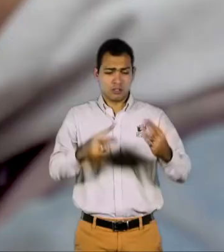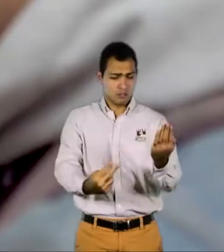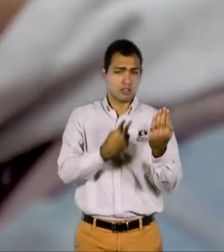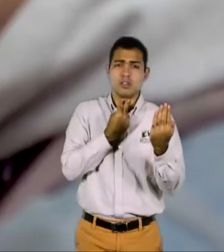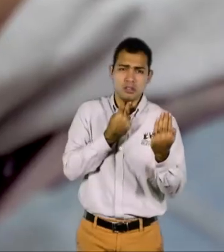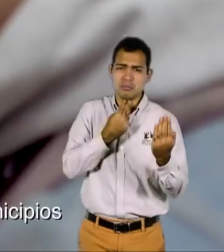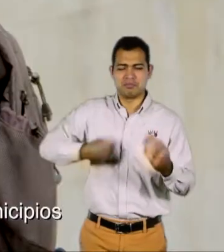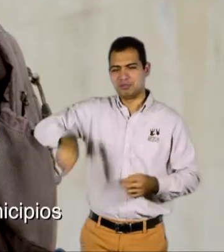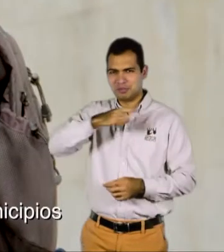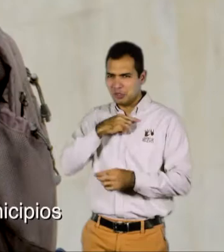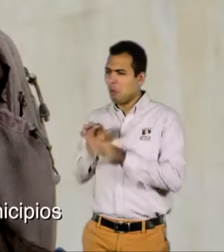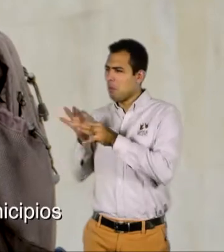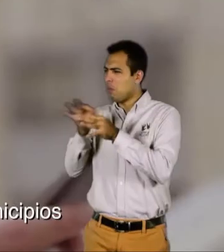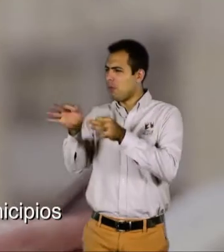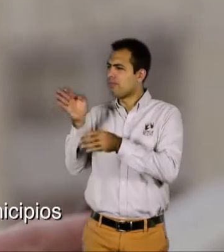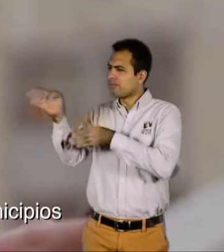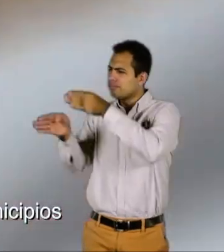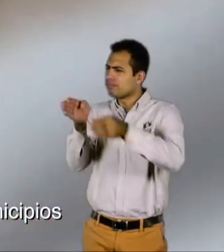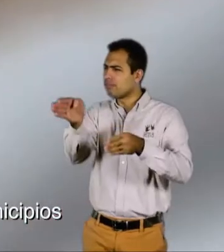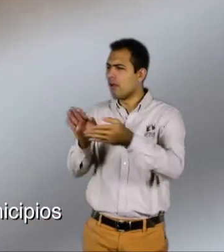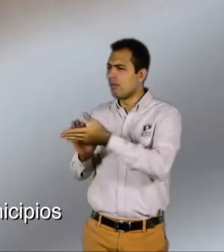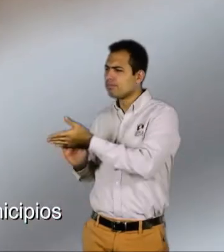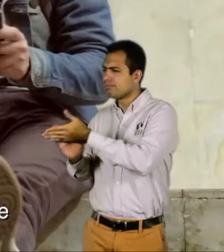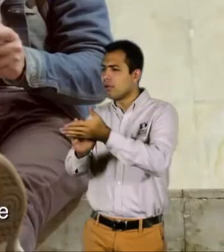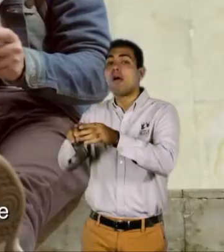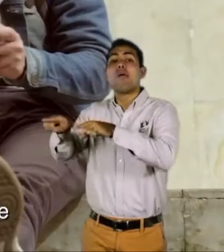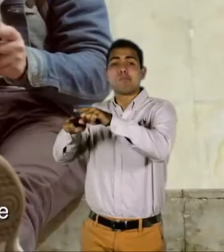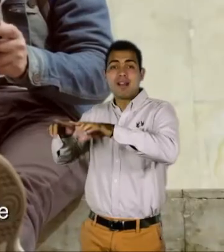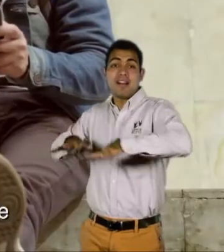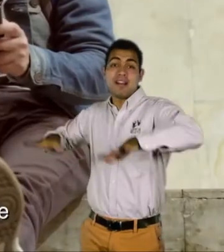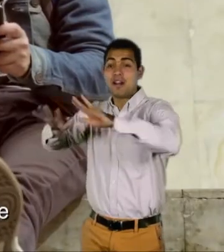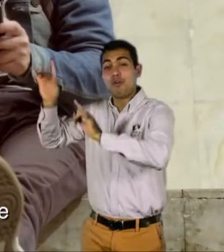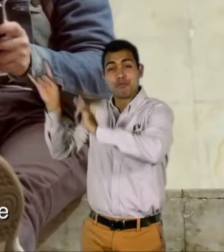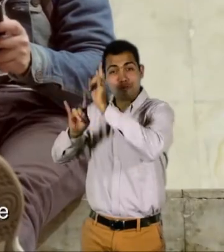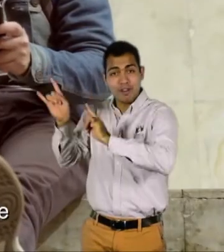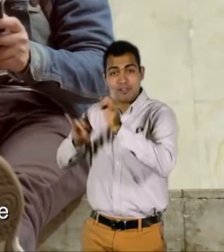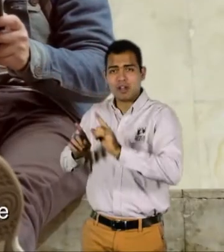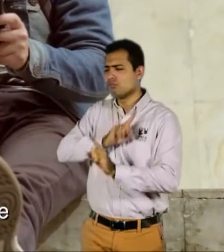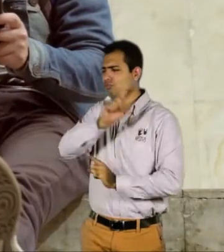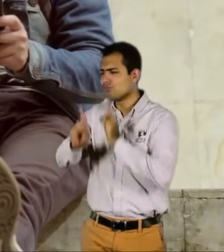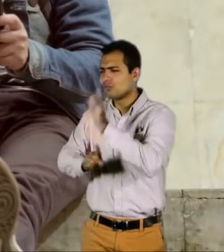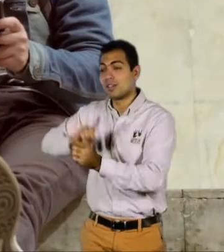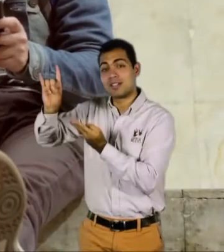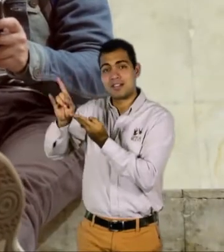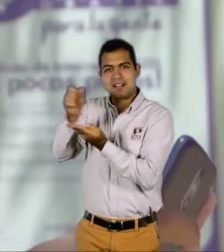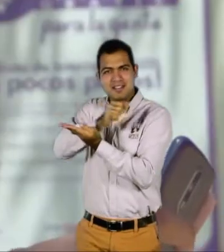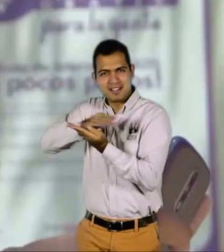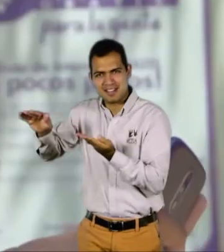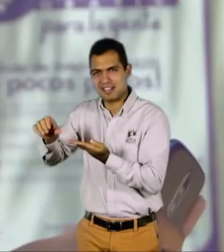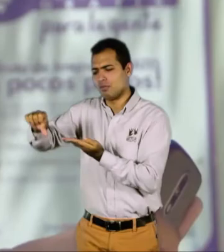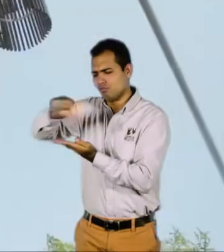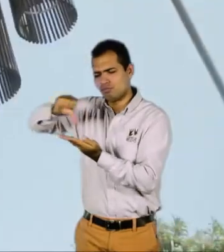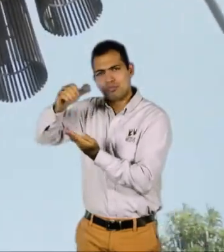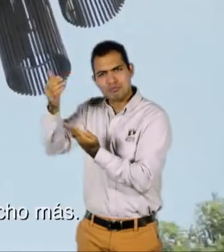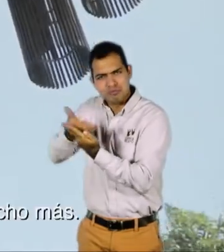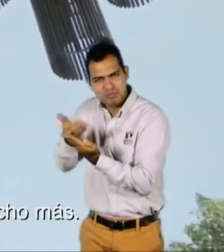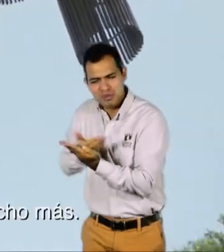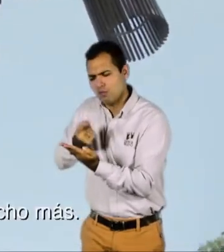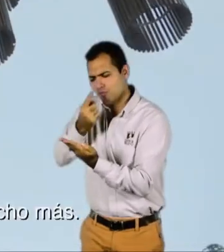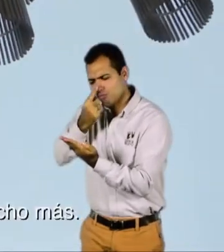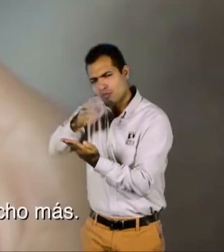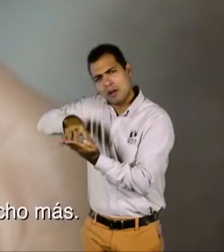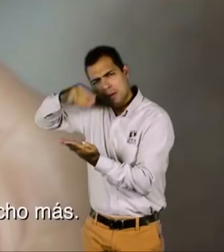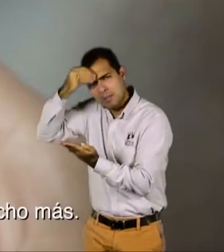Se vara por internet porque lo estamos llevando a cientos de municipios a través de las zonas Wi-Fi para la gente. Allí todos se conectan gratis,